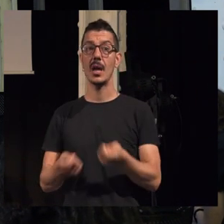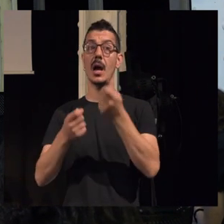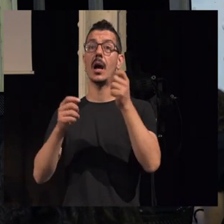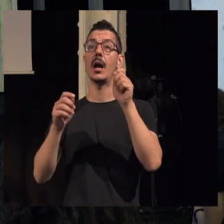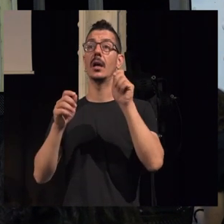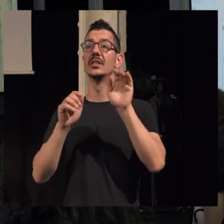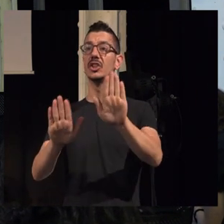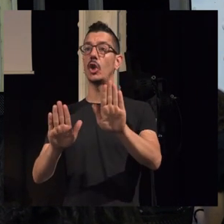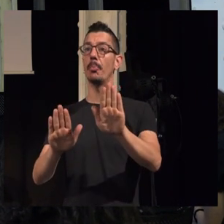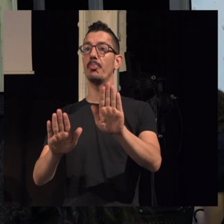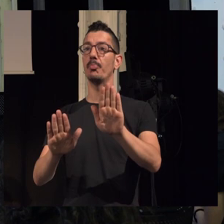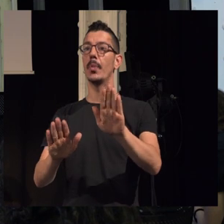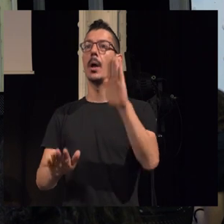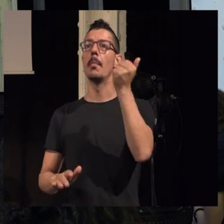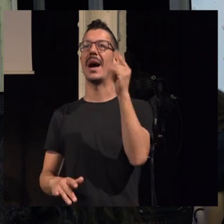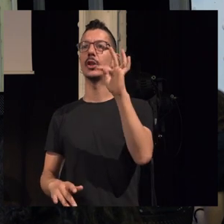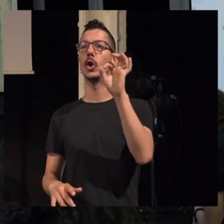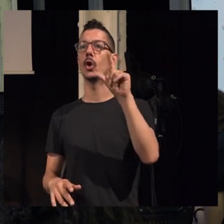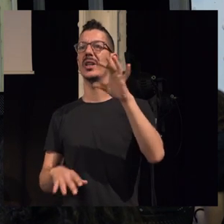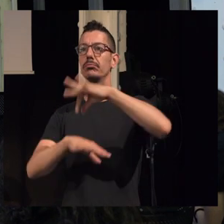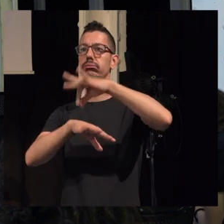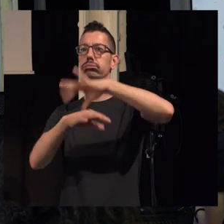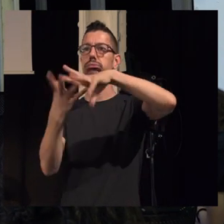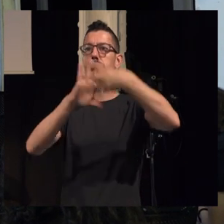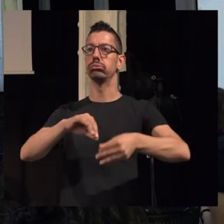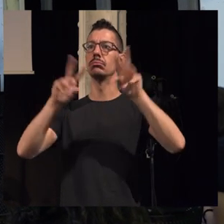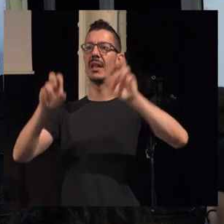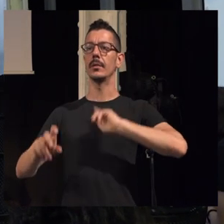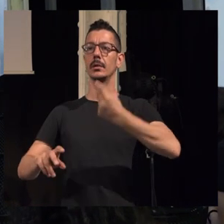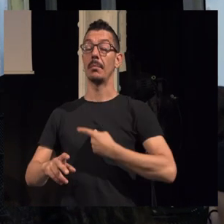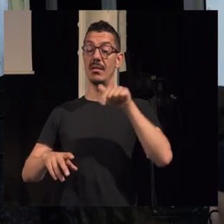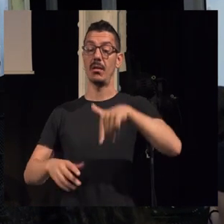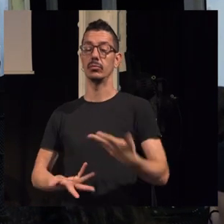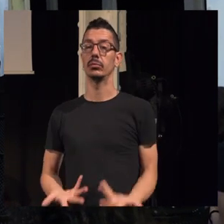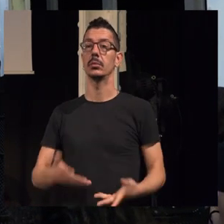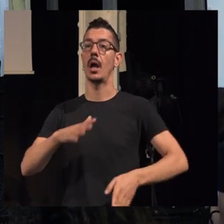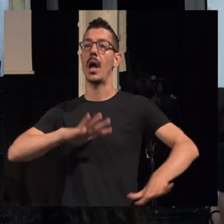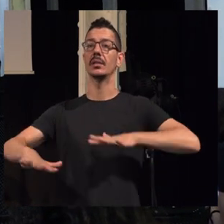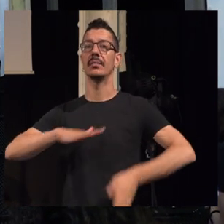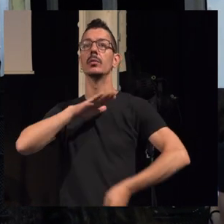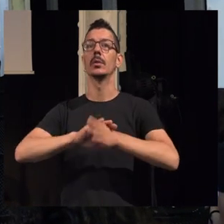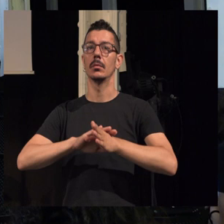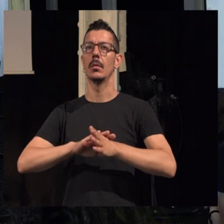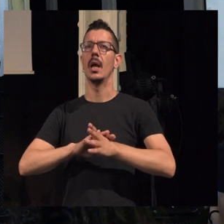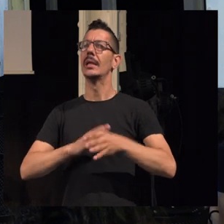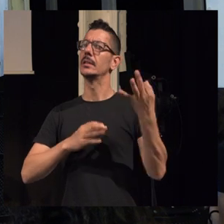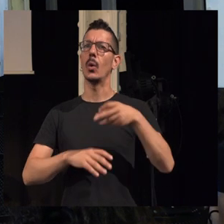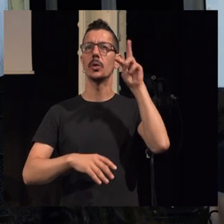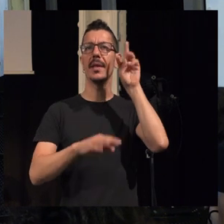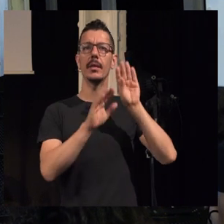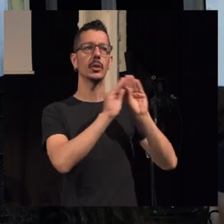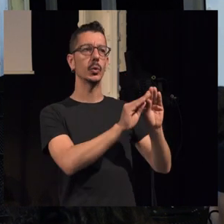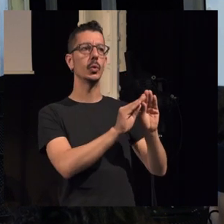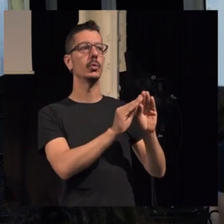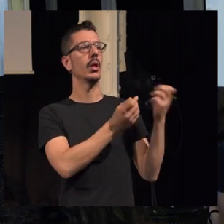ahora, bueno, pues sigue trabajando evidentemente intensamente en el activismo, y seguro que de esta experiencia nos puede hacer